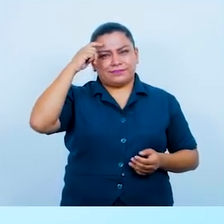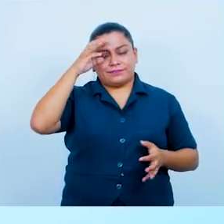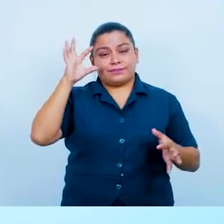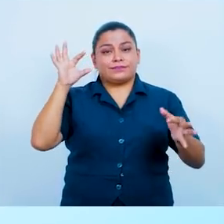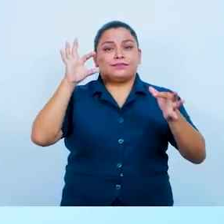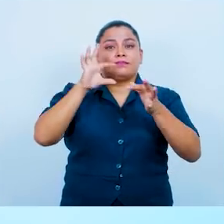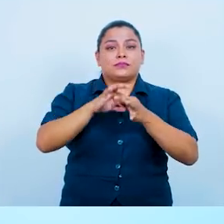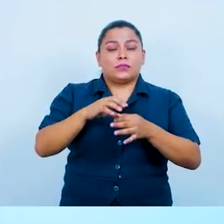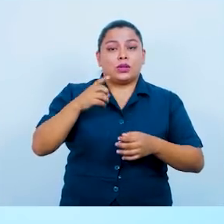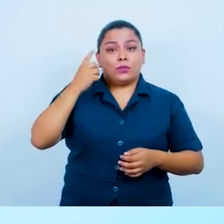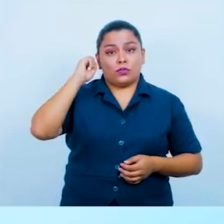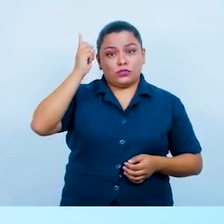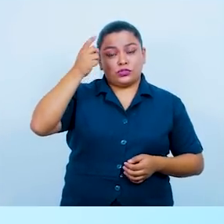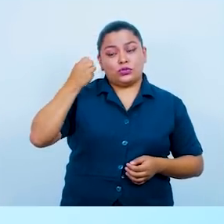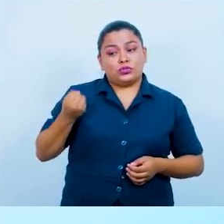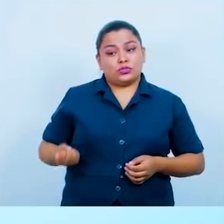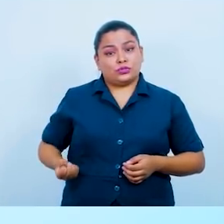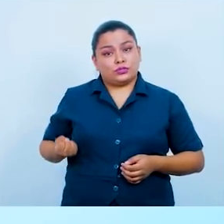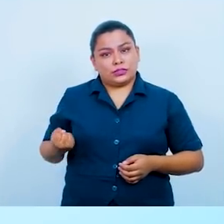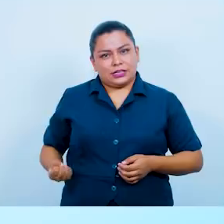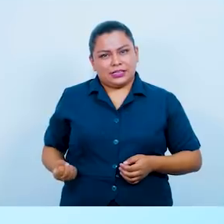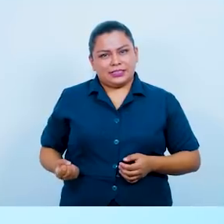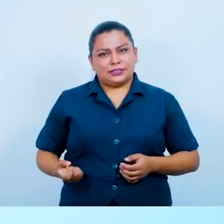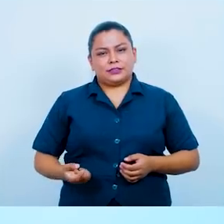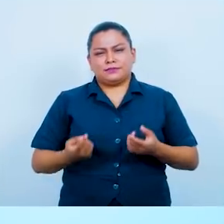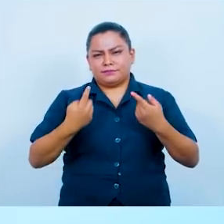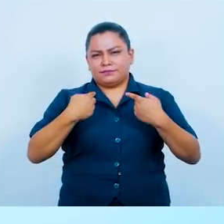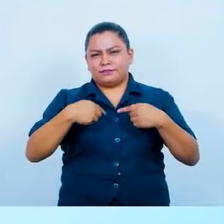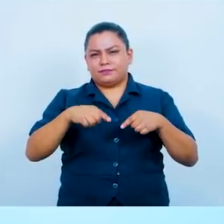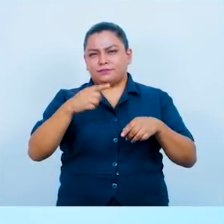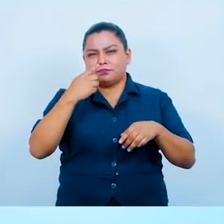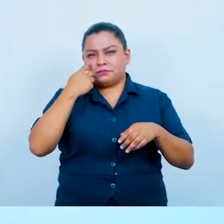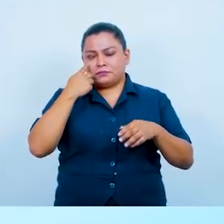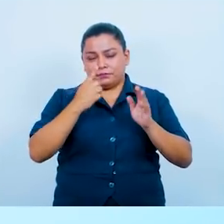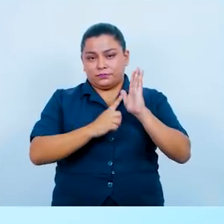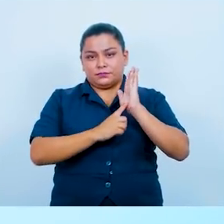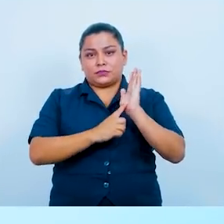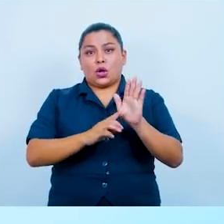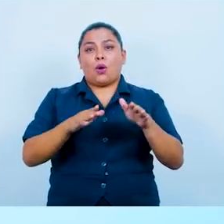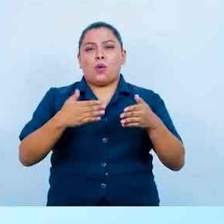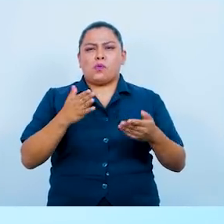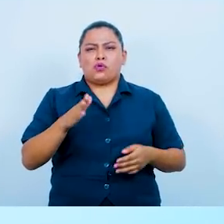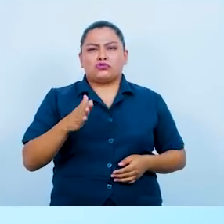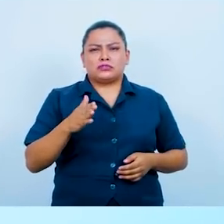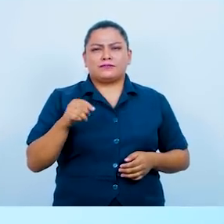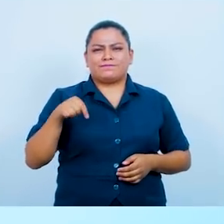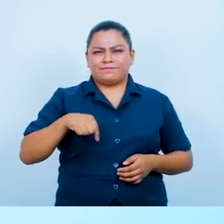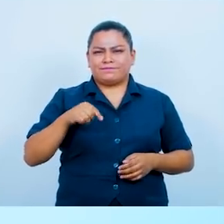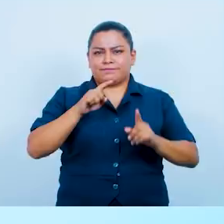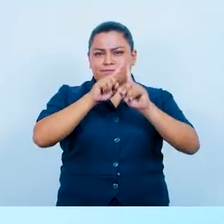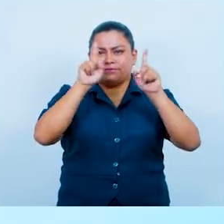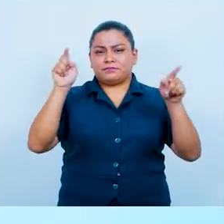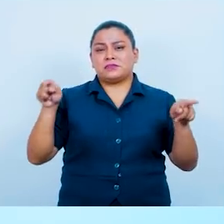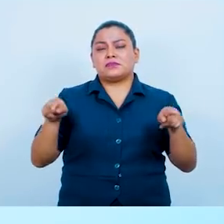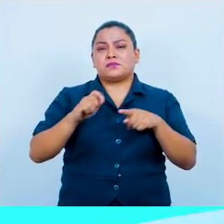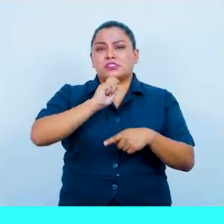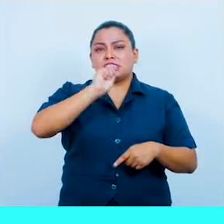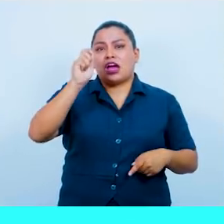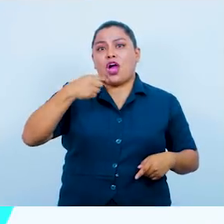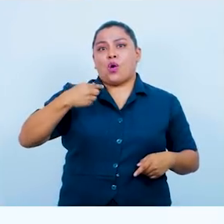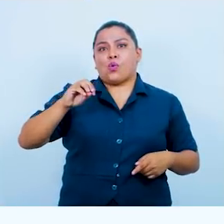entre docentes y estudiantes. A continuación, te mostraré cómo podemos hacer uso de esta herramienta de